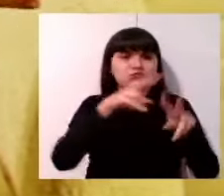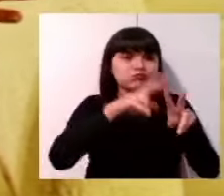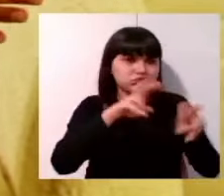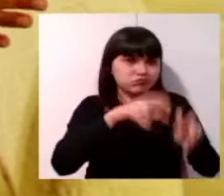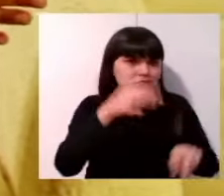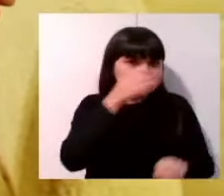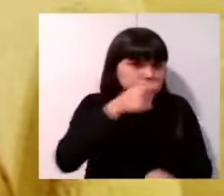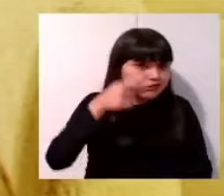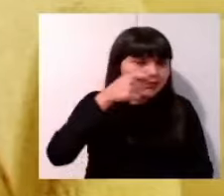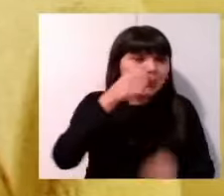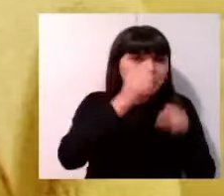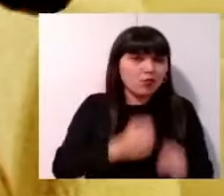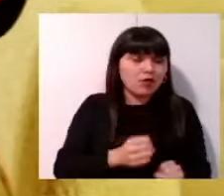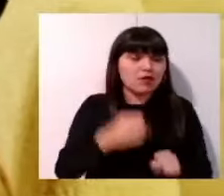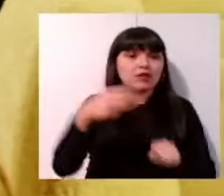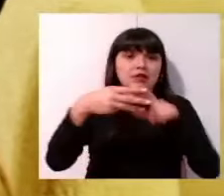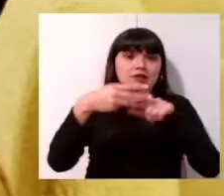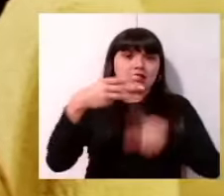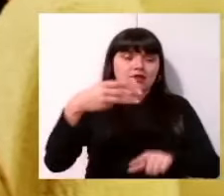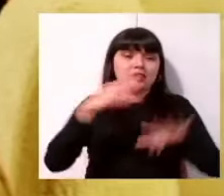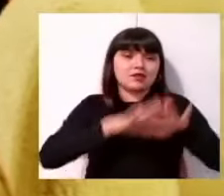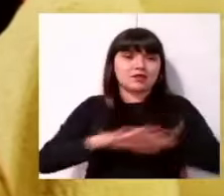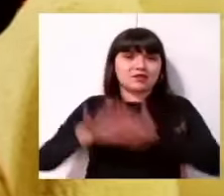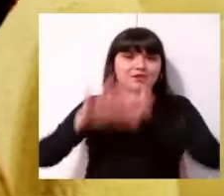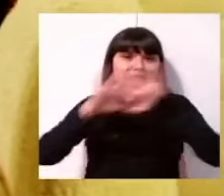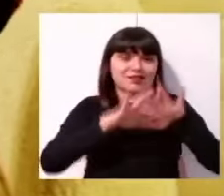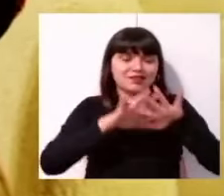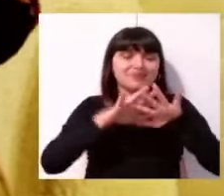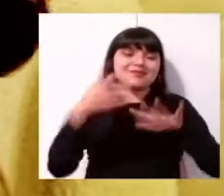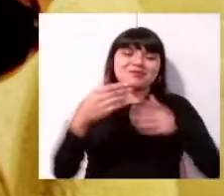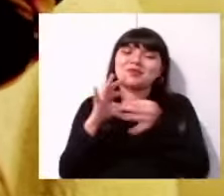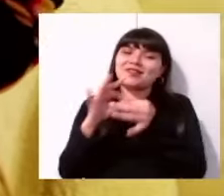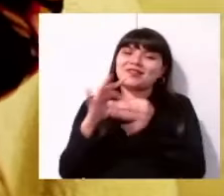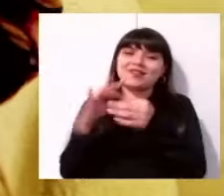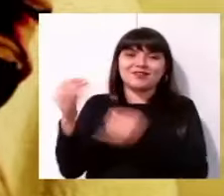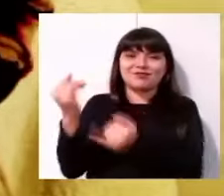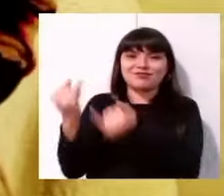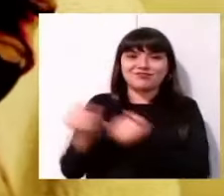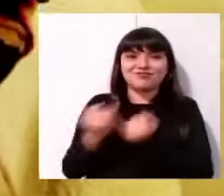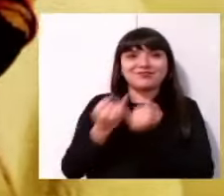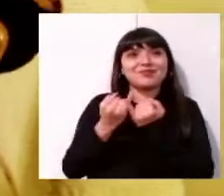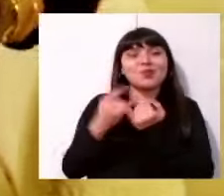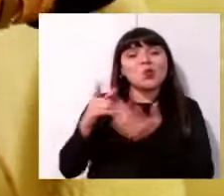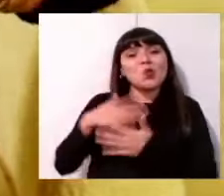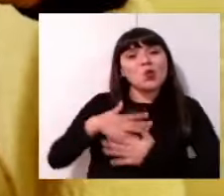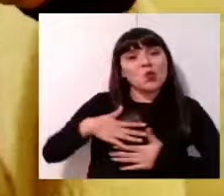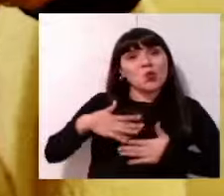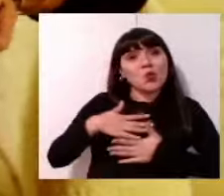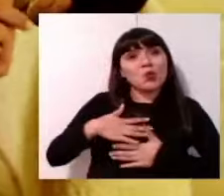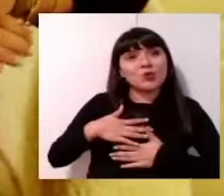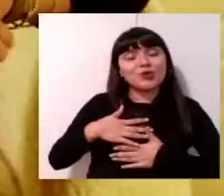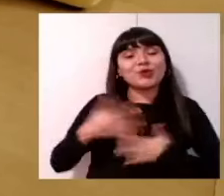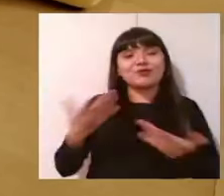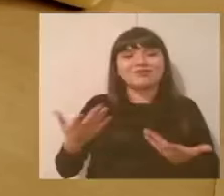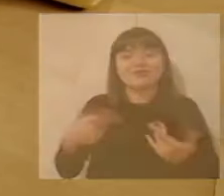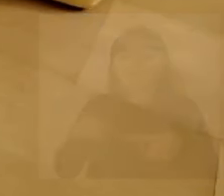porque realmente bueno todos los tips que nos diste, Carolina. Un gusto hablar contigo. Igualmente. Un beso gigante a todos ustedes y queden muy atentos.